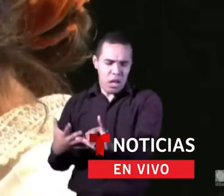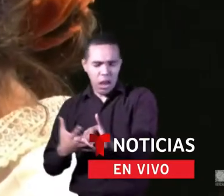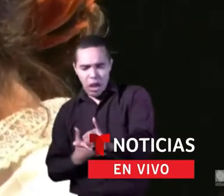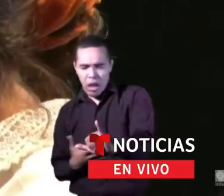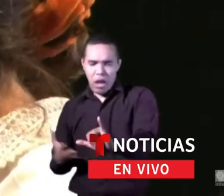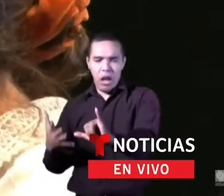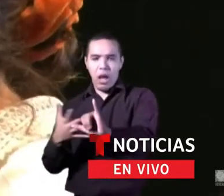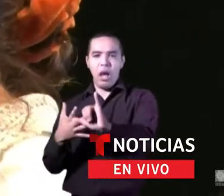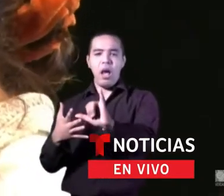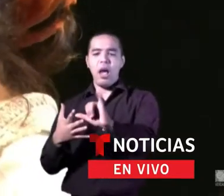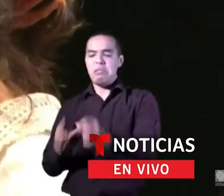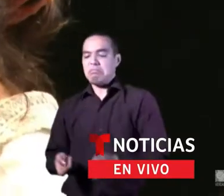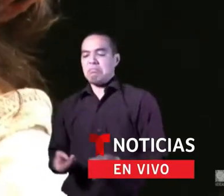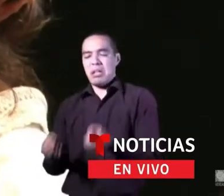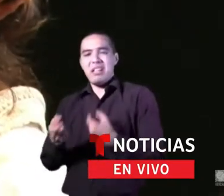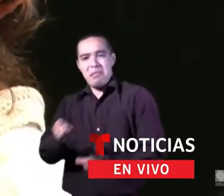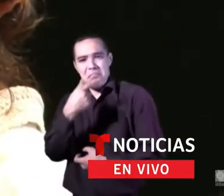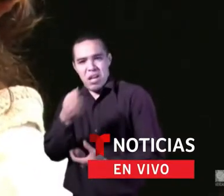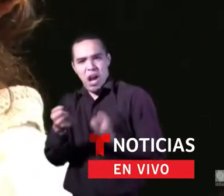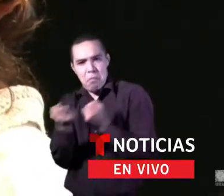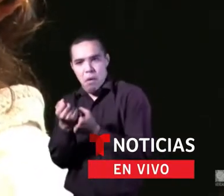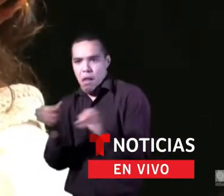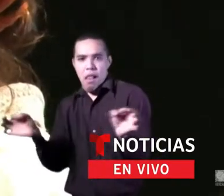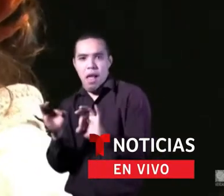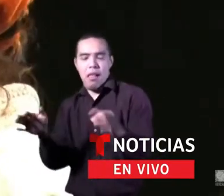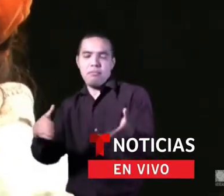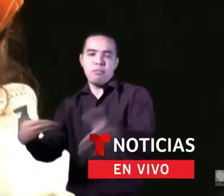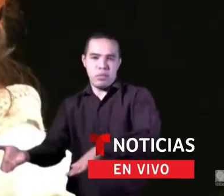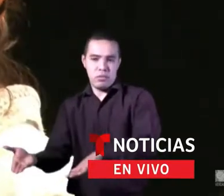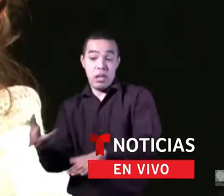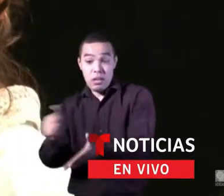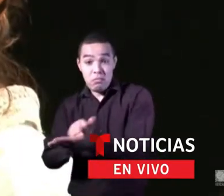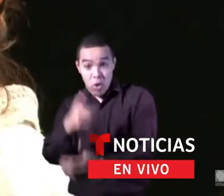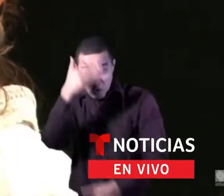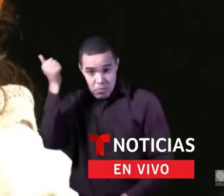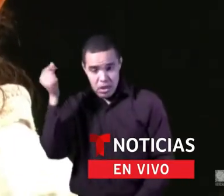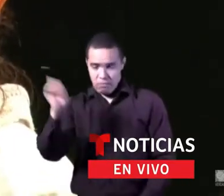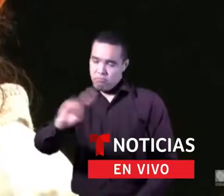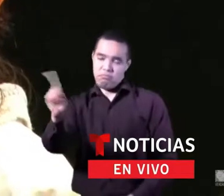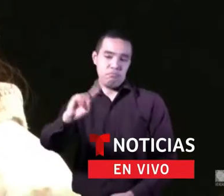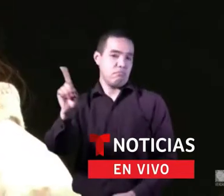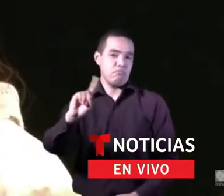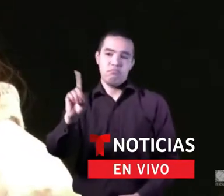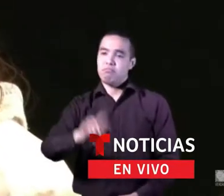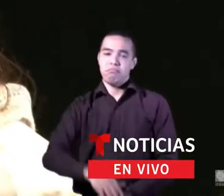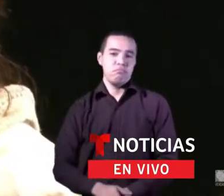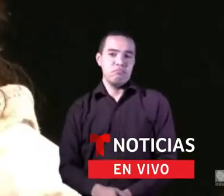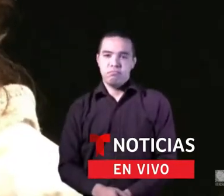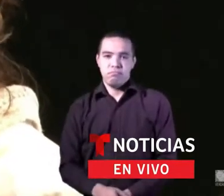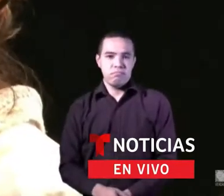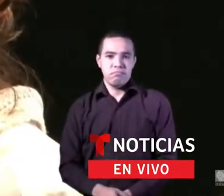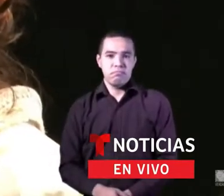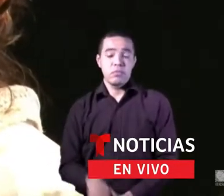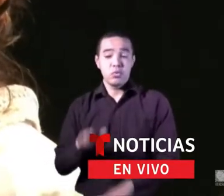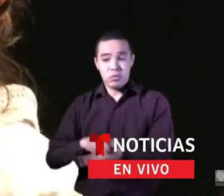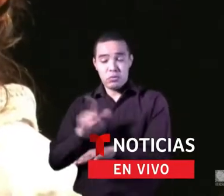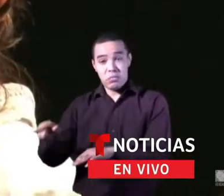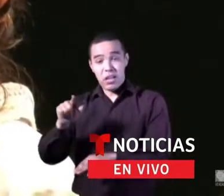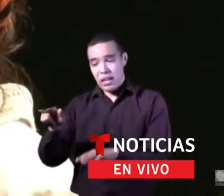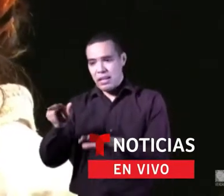esto qué pasó no lo olvidamos porque no es sobre un terreno virgen